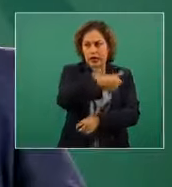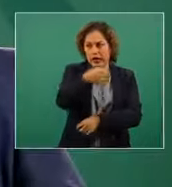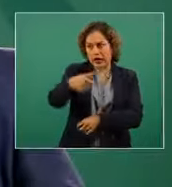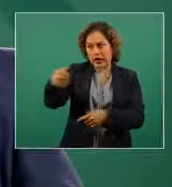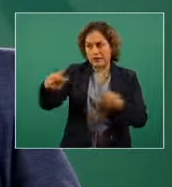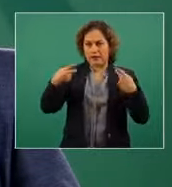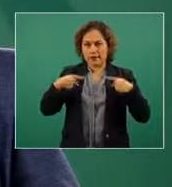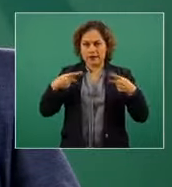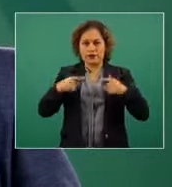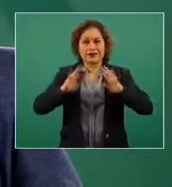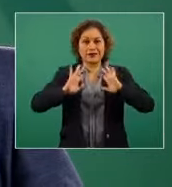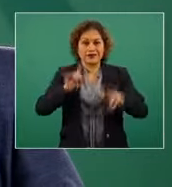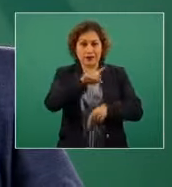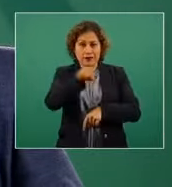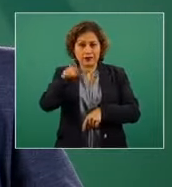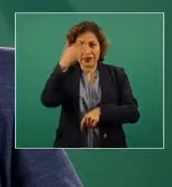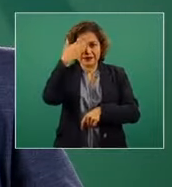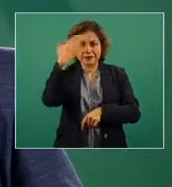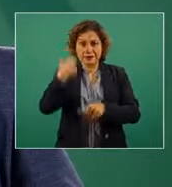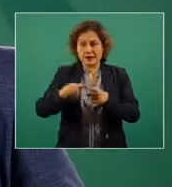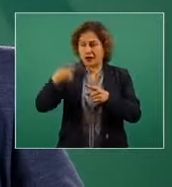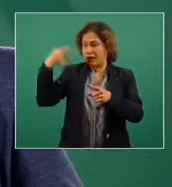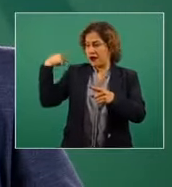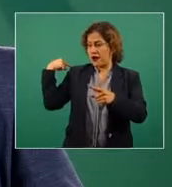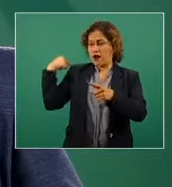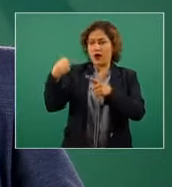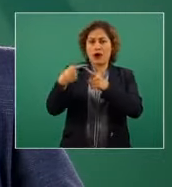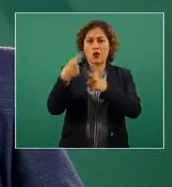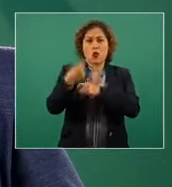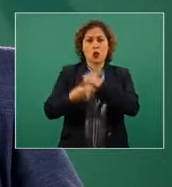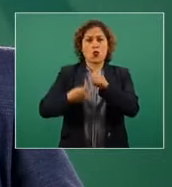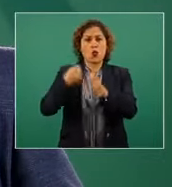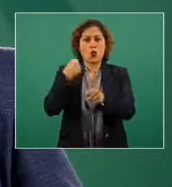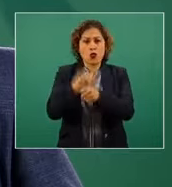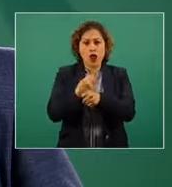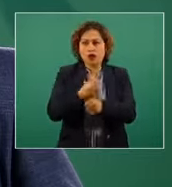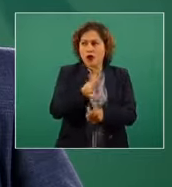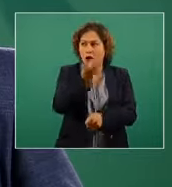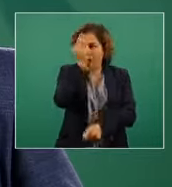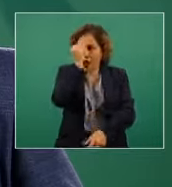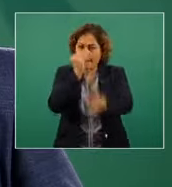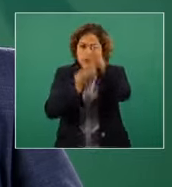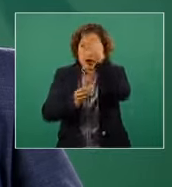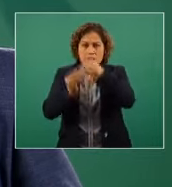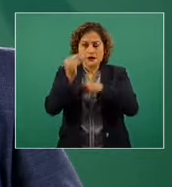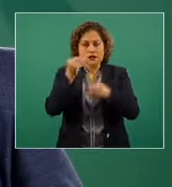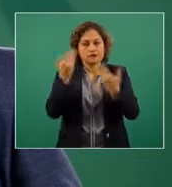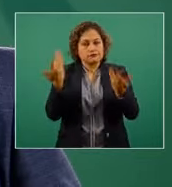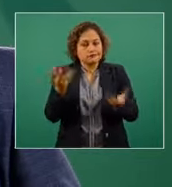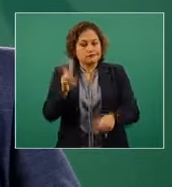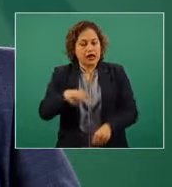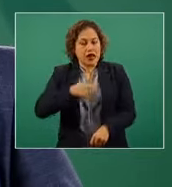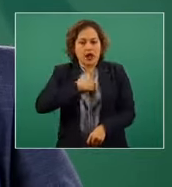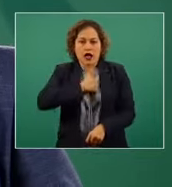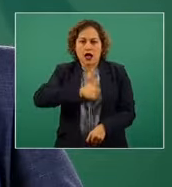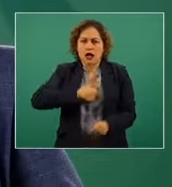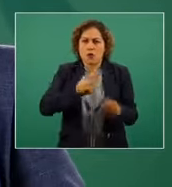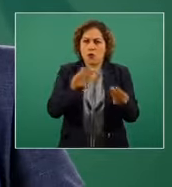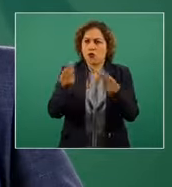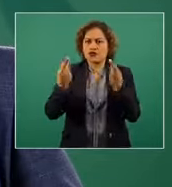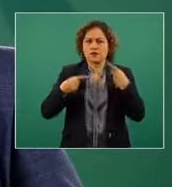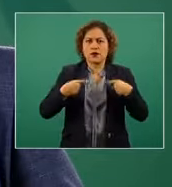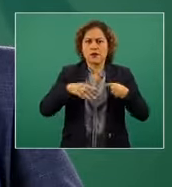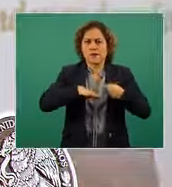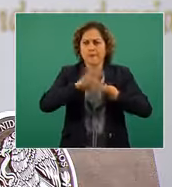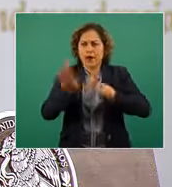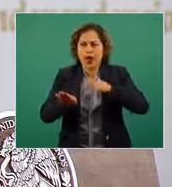aprendido durante este largo año, un año con muchas tristezas, pero también con mucha fortaleza que la